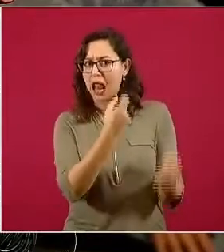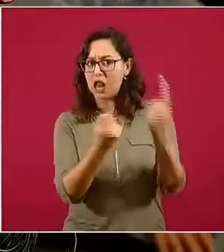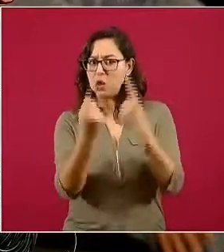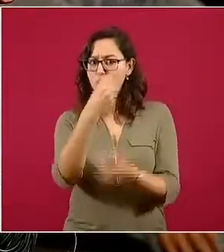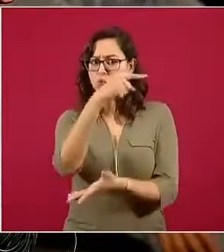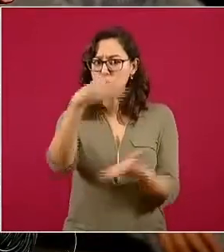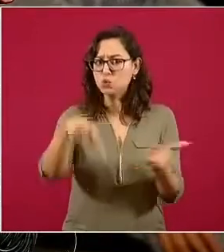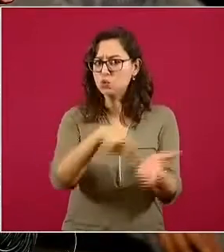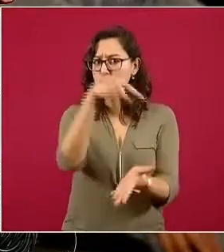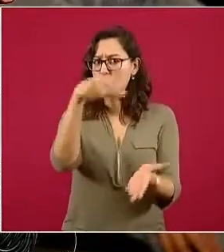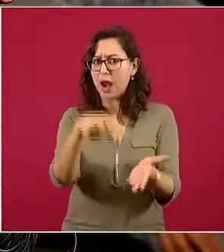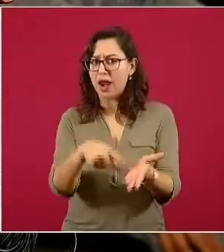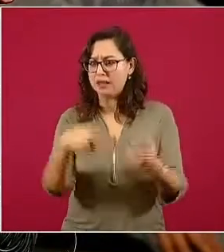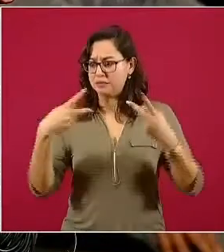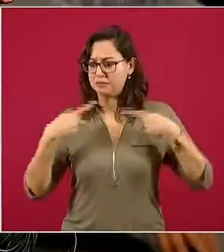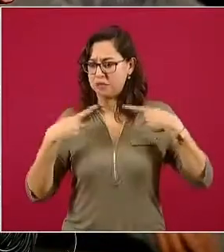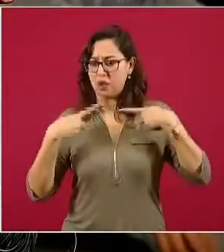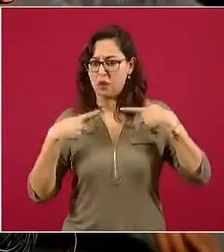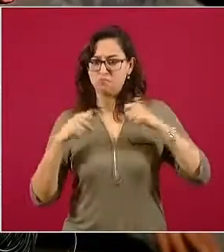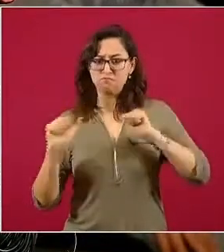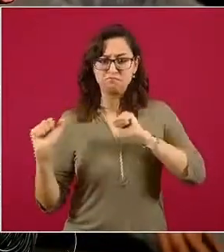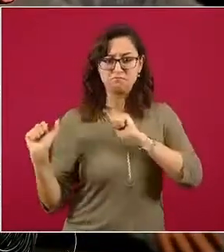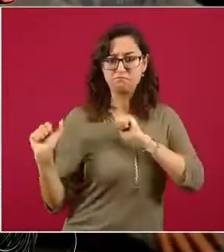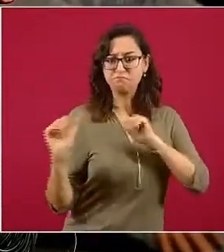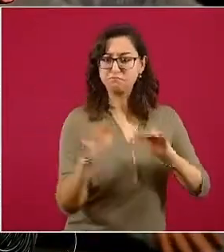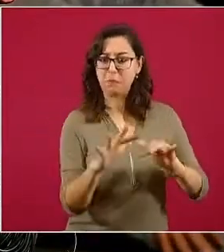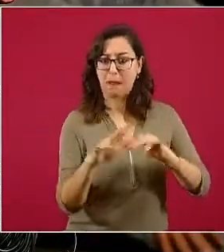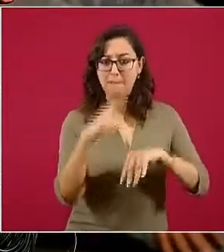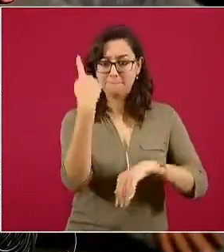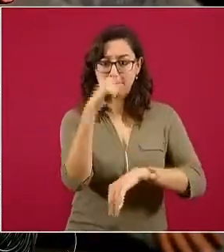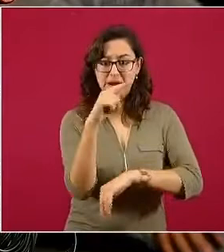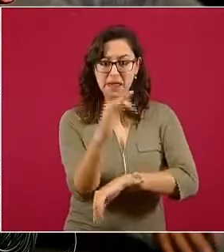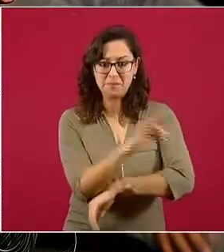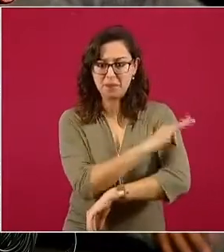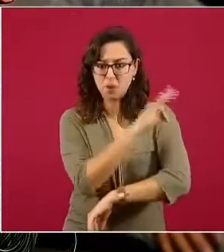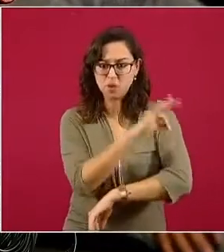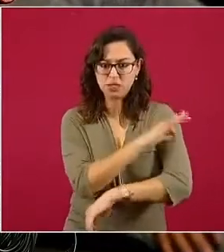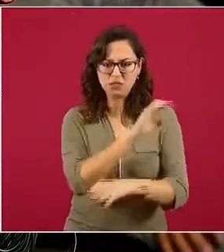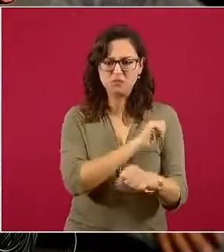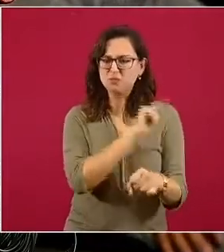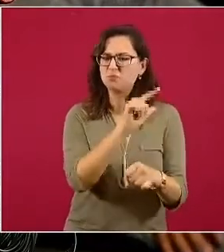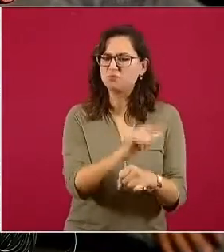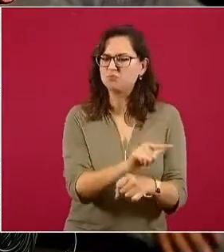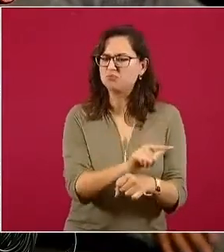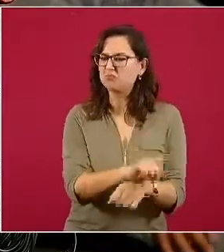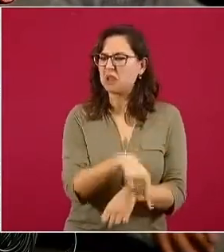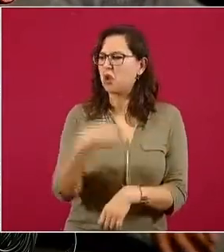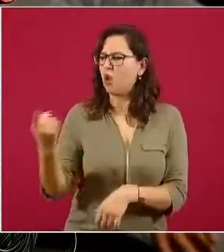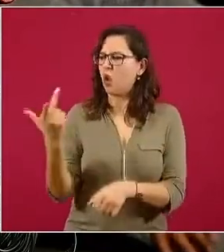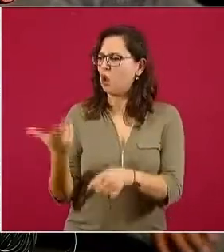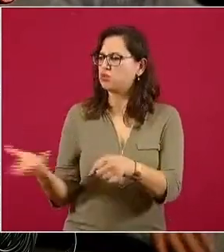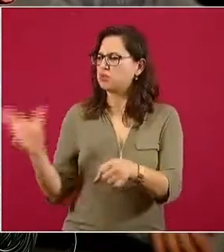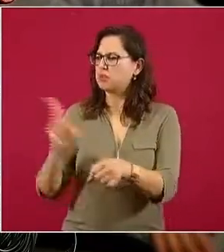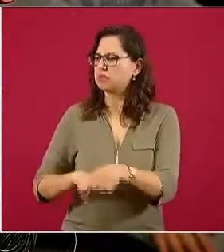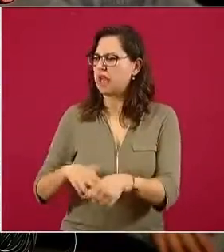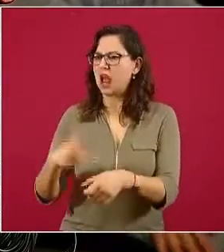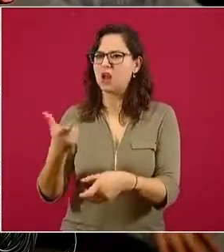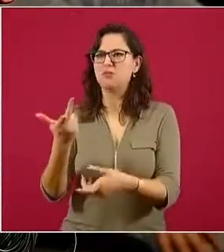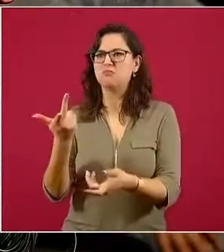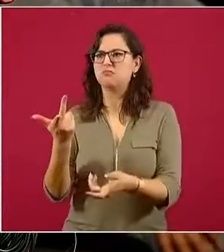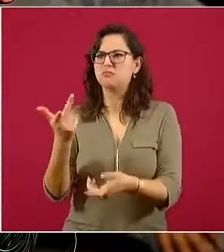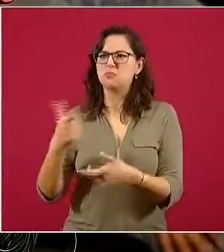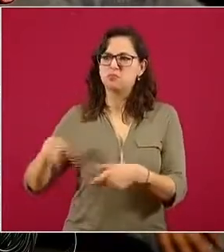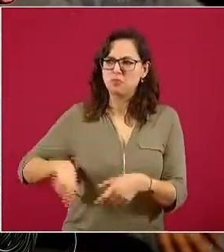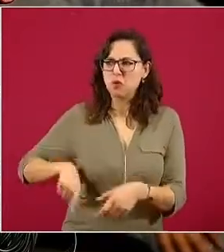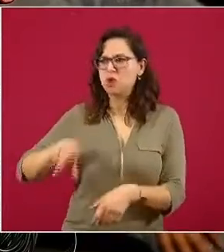los elementos que se tienen dispuestos en todas las clínicas y hospitales públicos y privados del país. Esa sería una